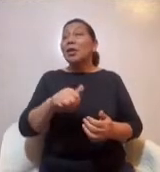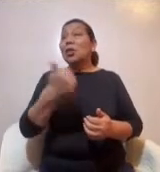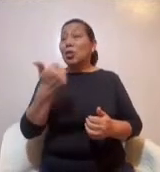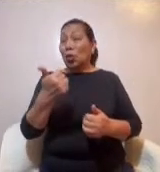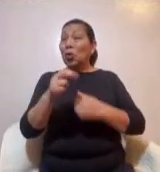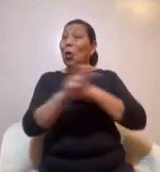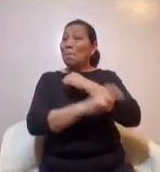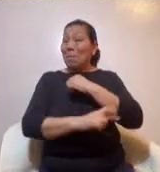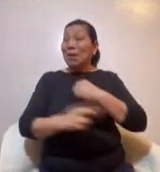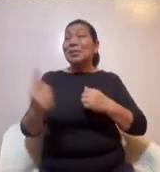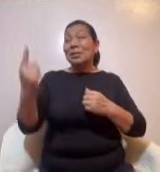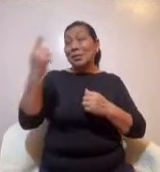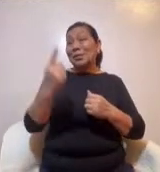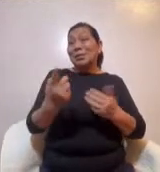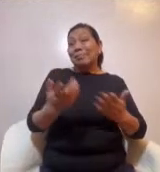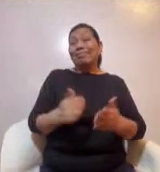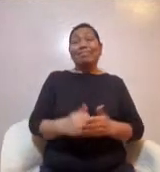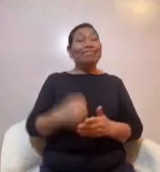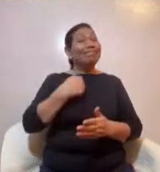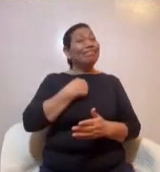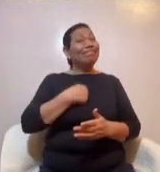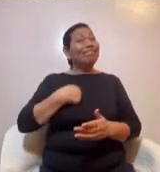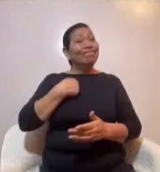prostitución que son extranjeras, ¿no?